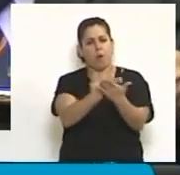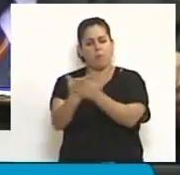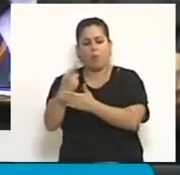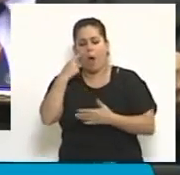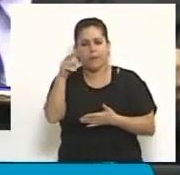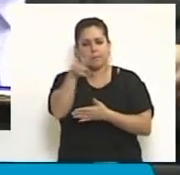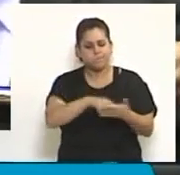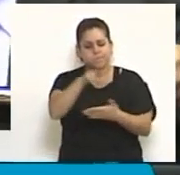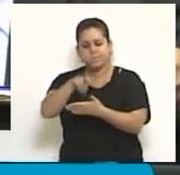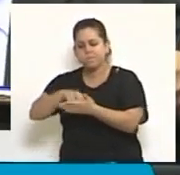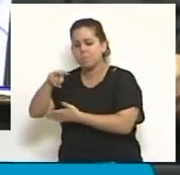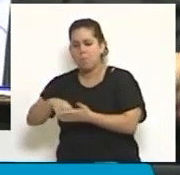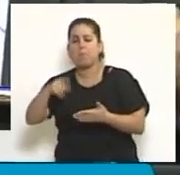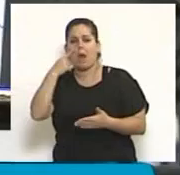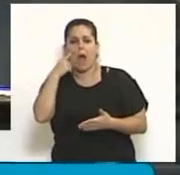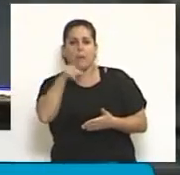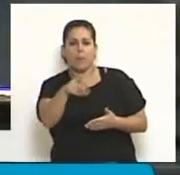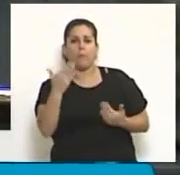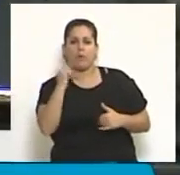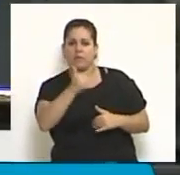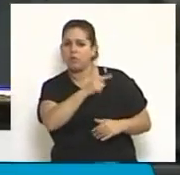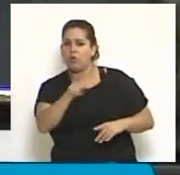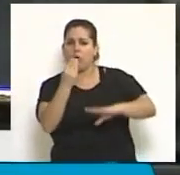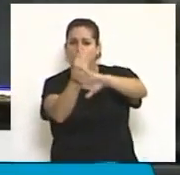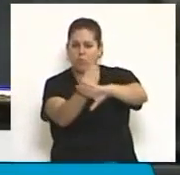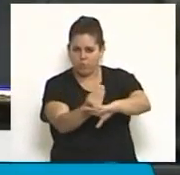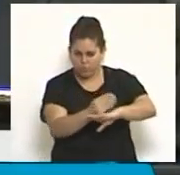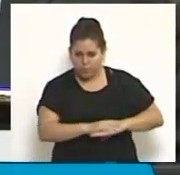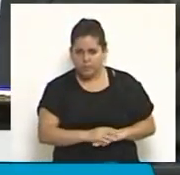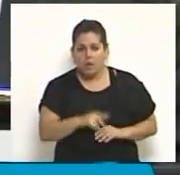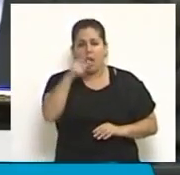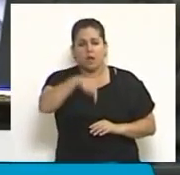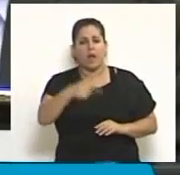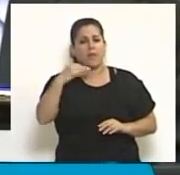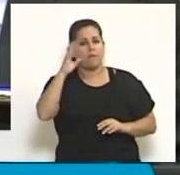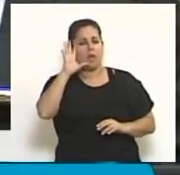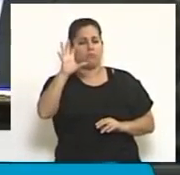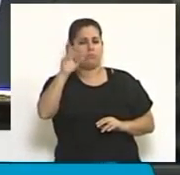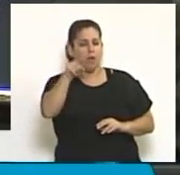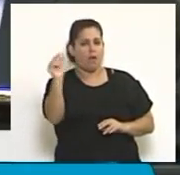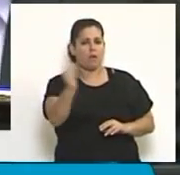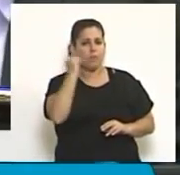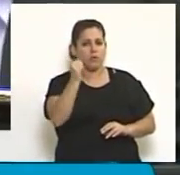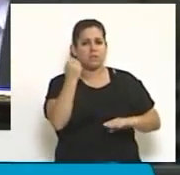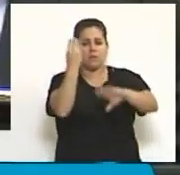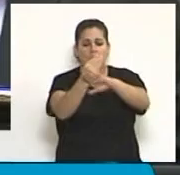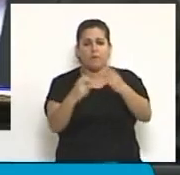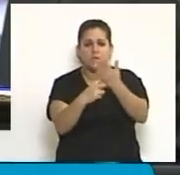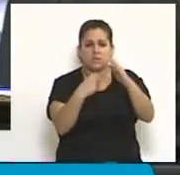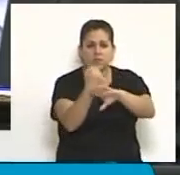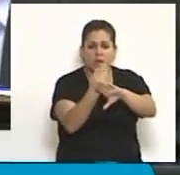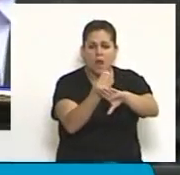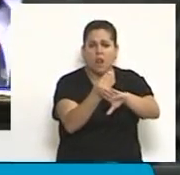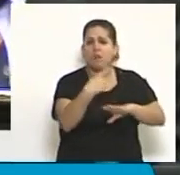idoneidad de los postulantes. Aquí vale recordar la importancia de las funciones que cumplen los fiscales coordinadores